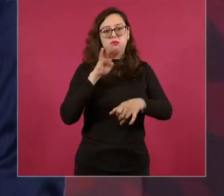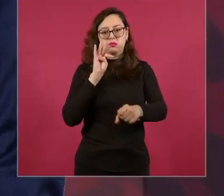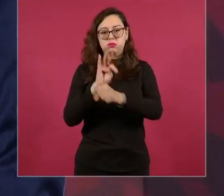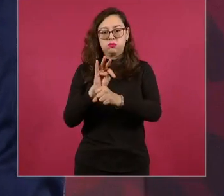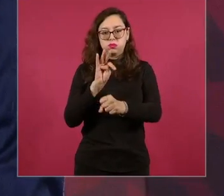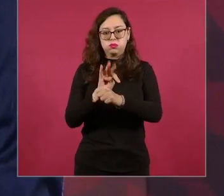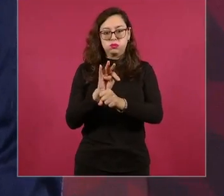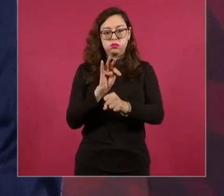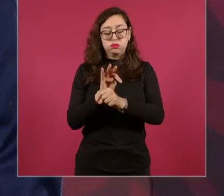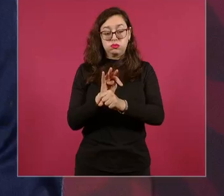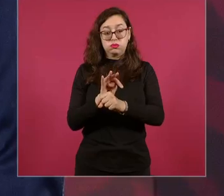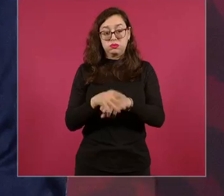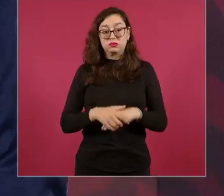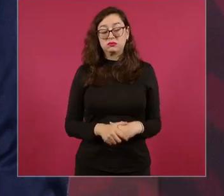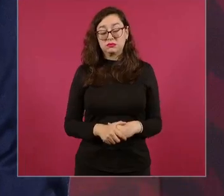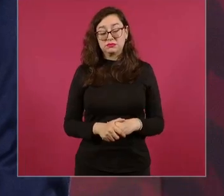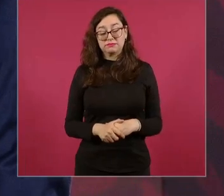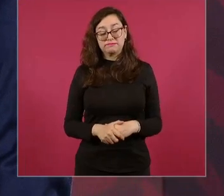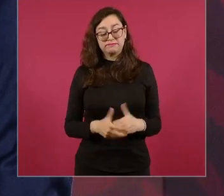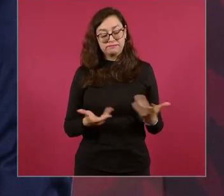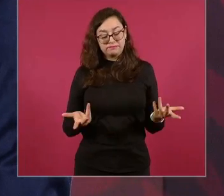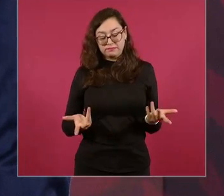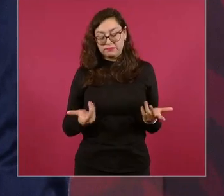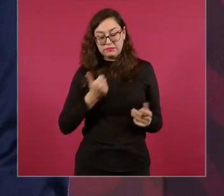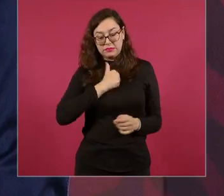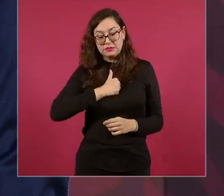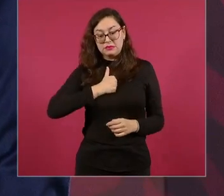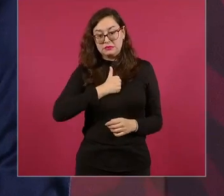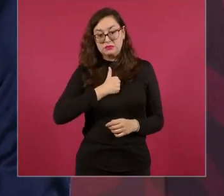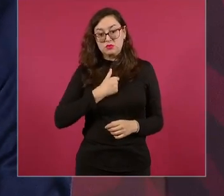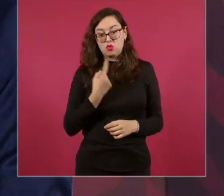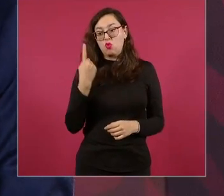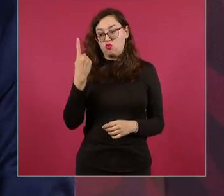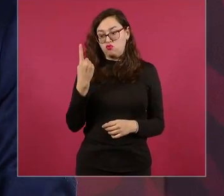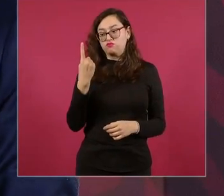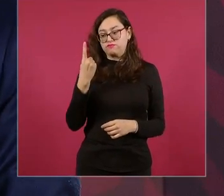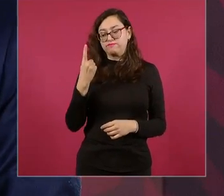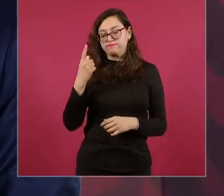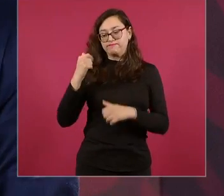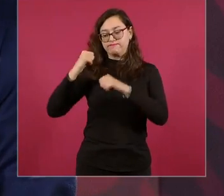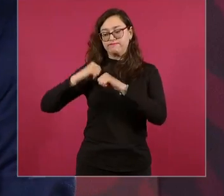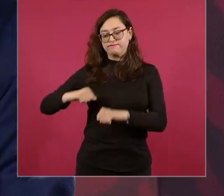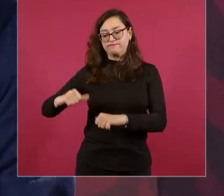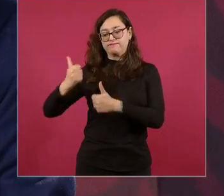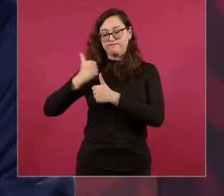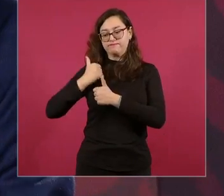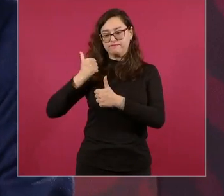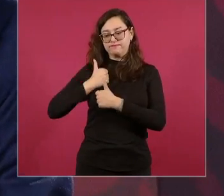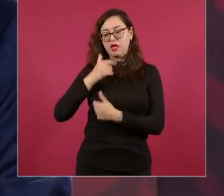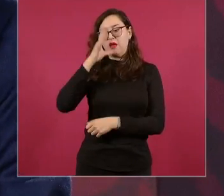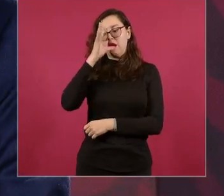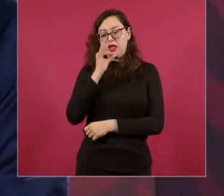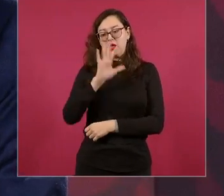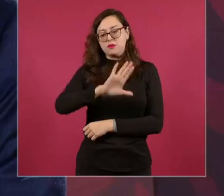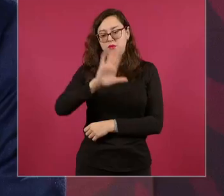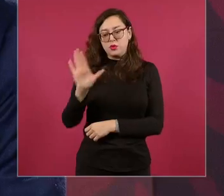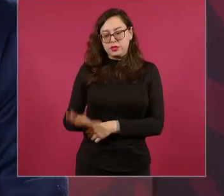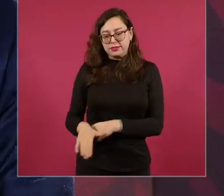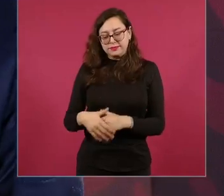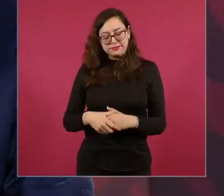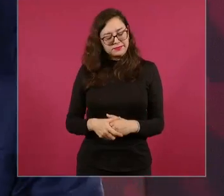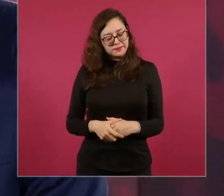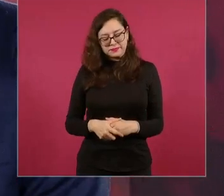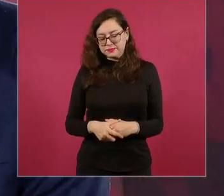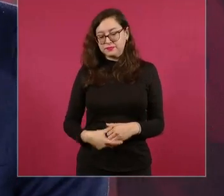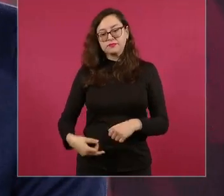lamentablemente falleció un sargento mandamos a su familia